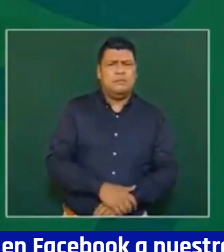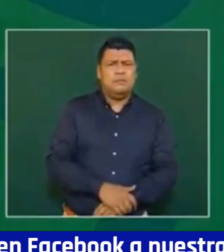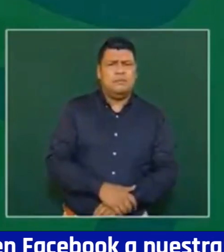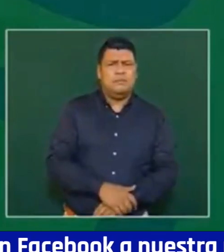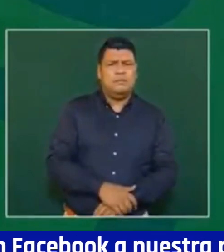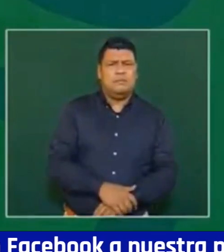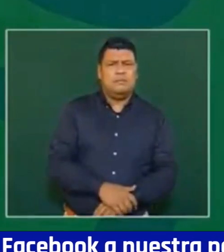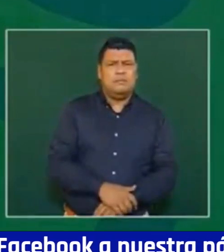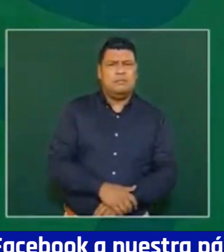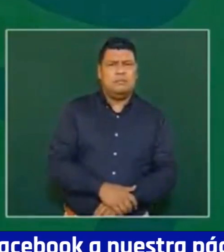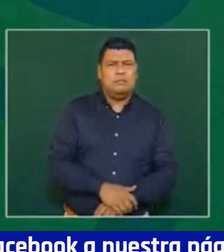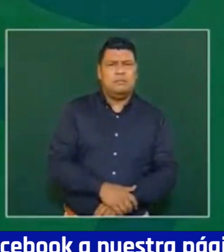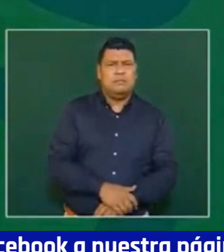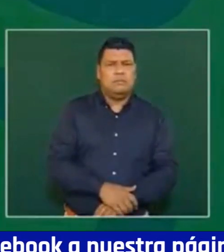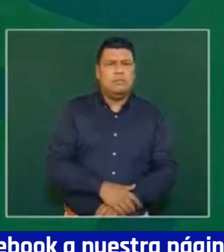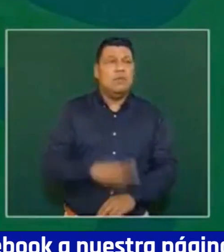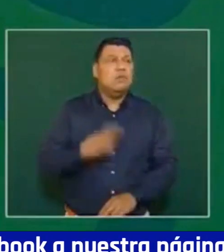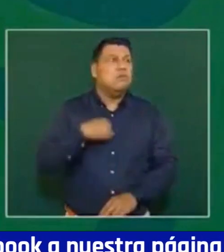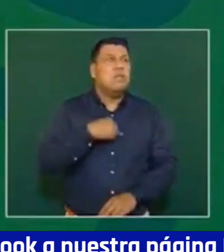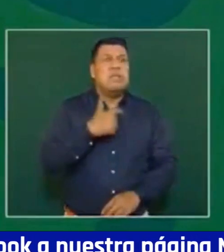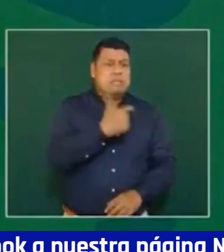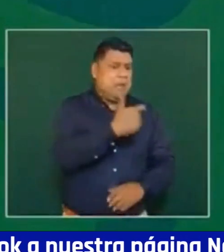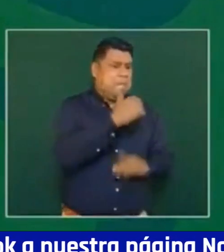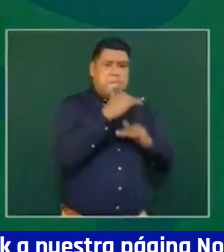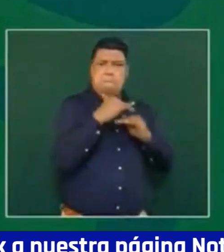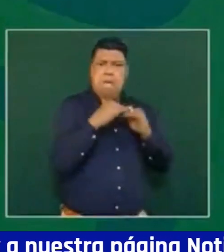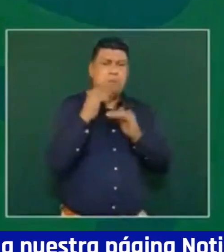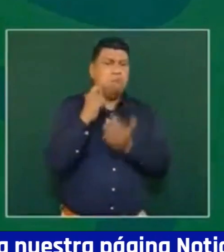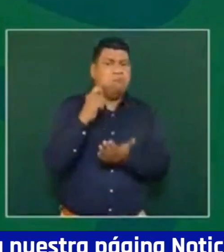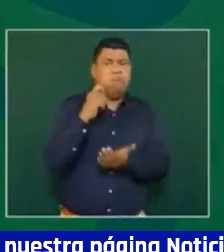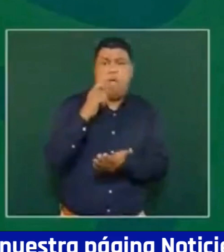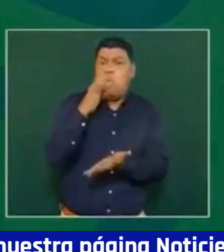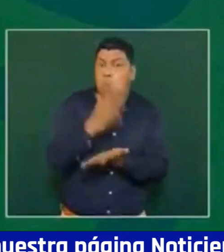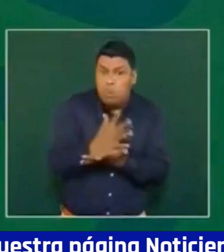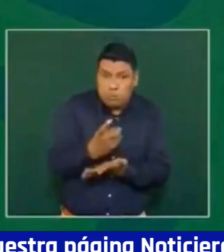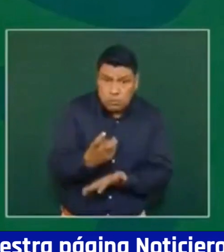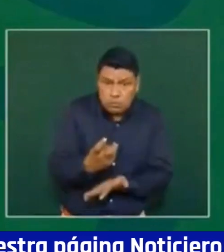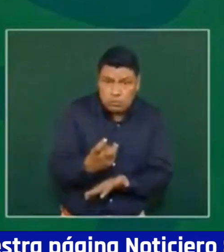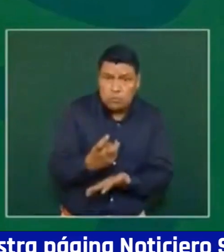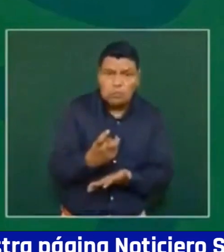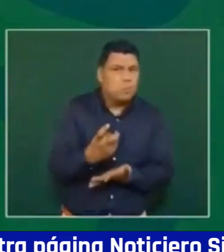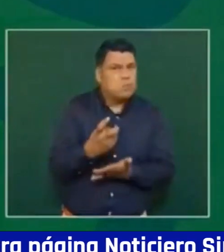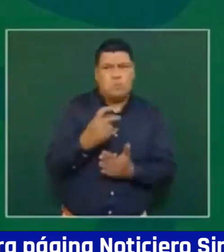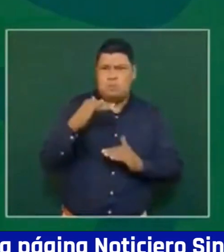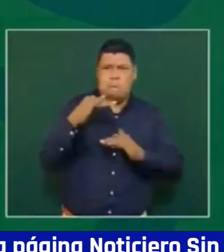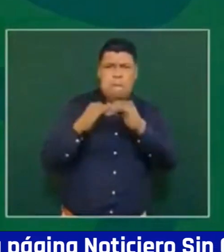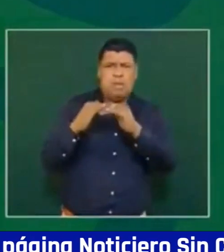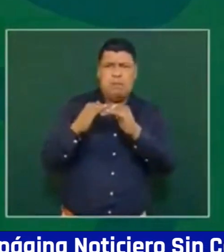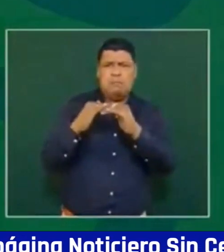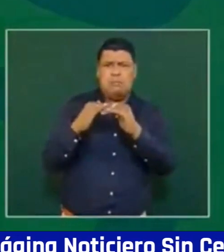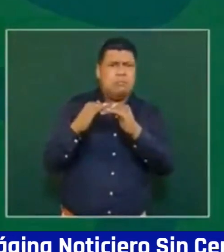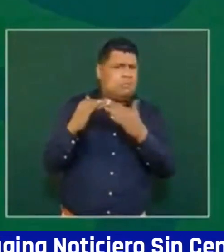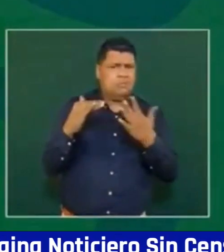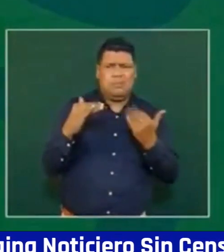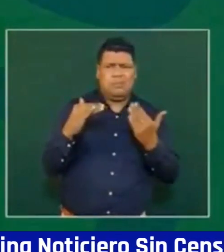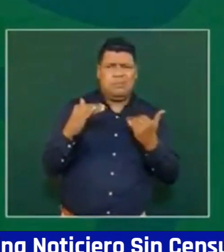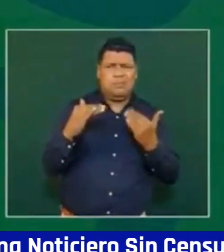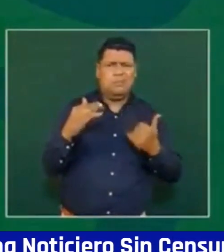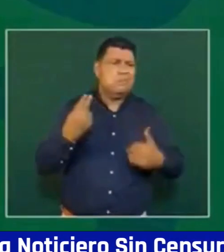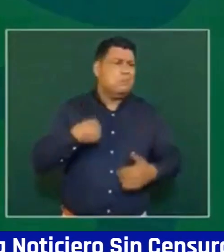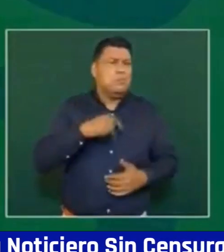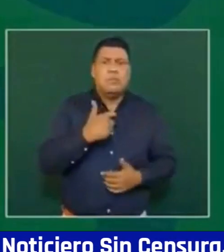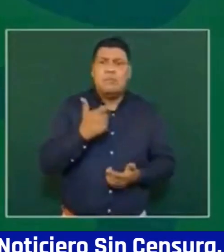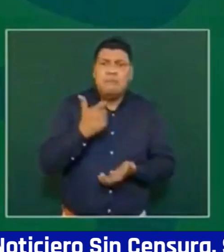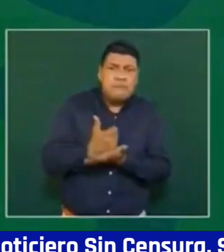No hay un presupuesto, no hay un techo. Es lo que se